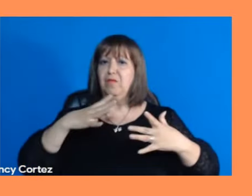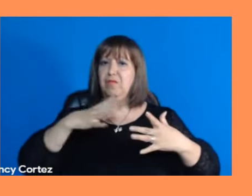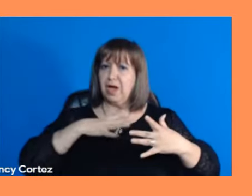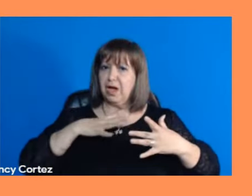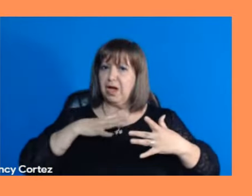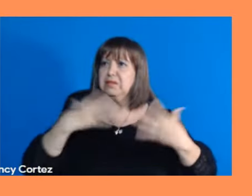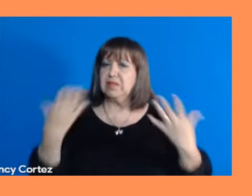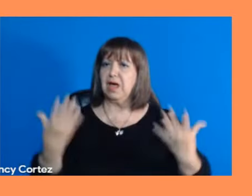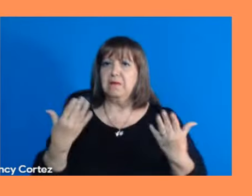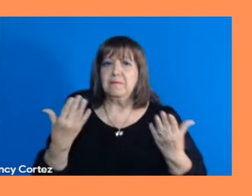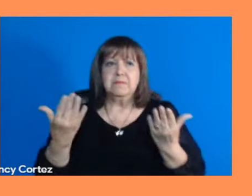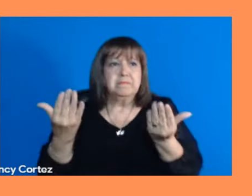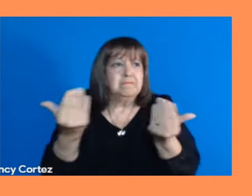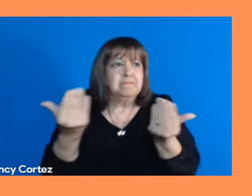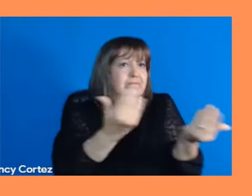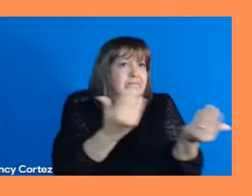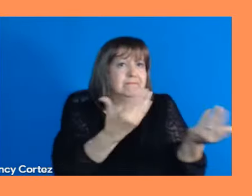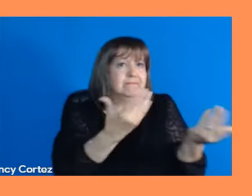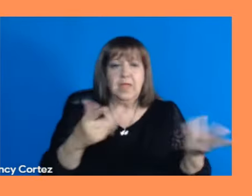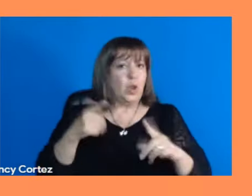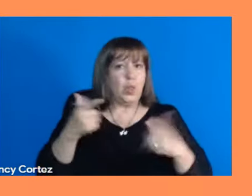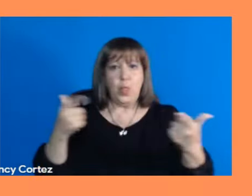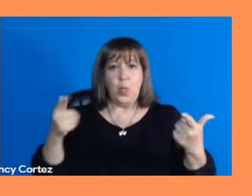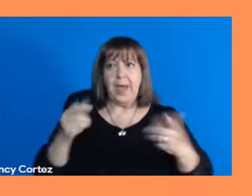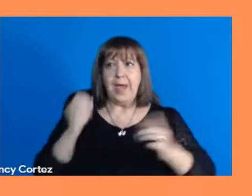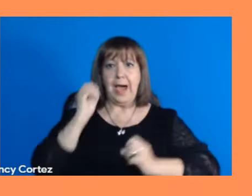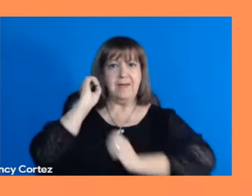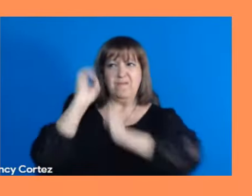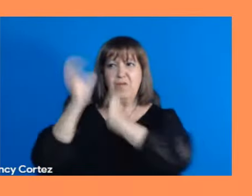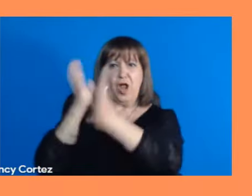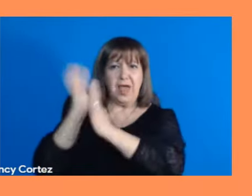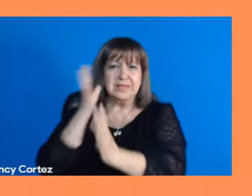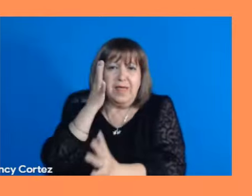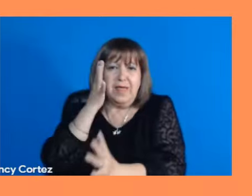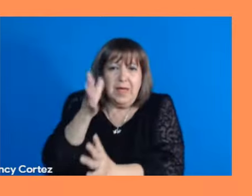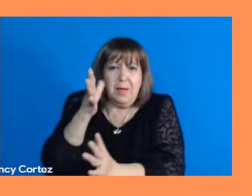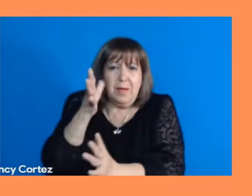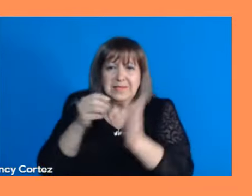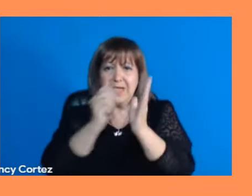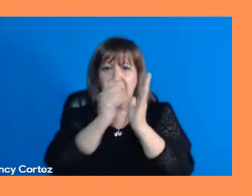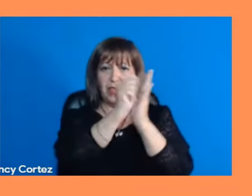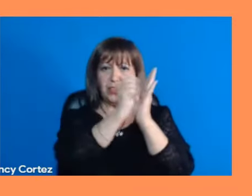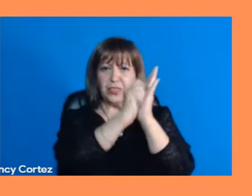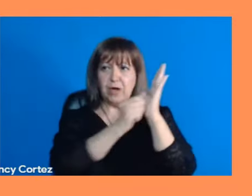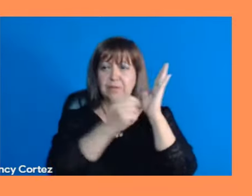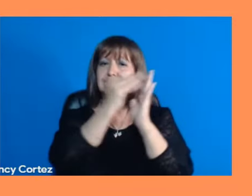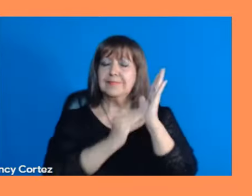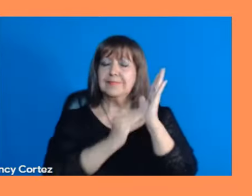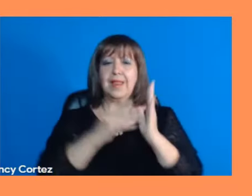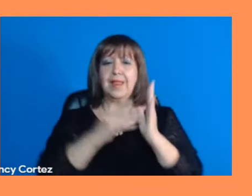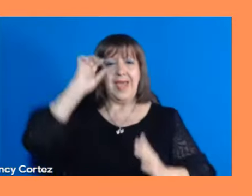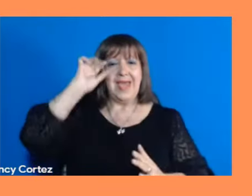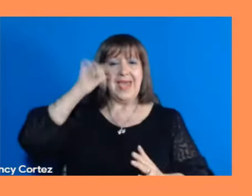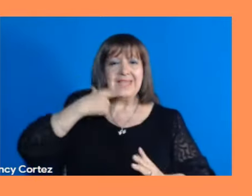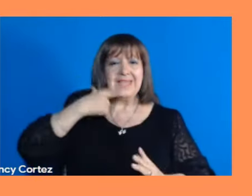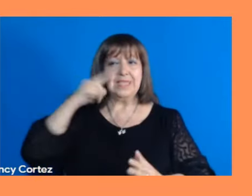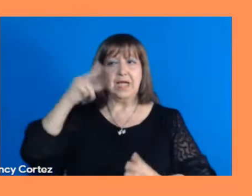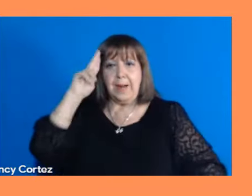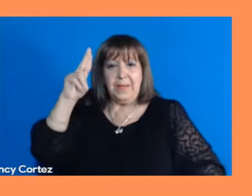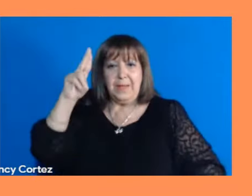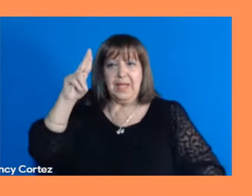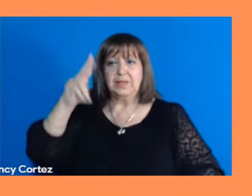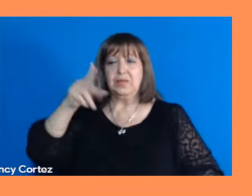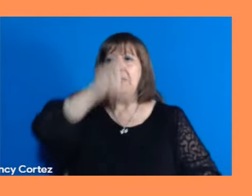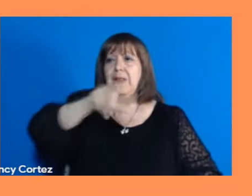los casos de violencia. La ESI promueve el respeto por todos los derechos de la población